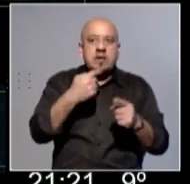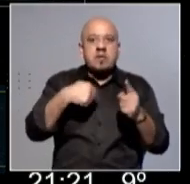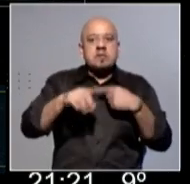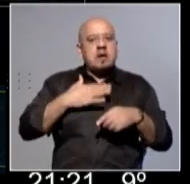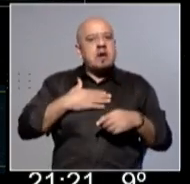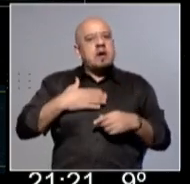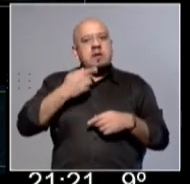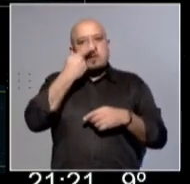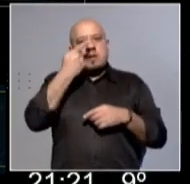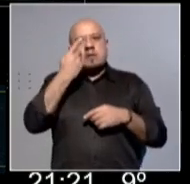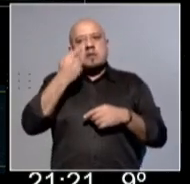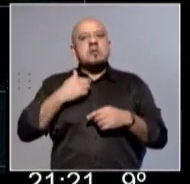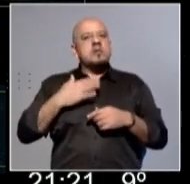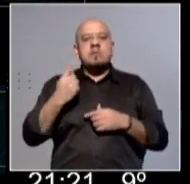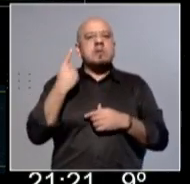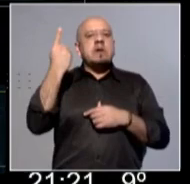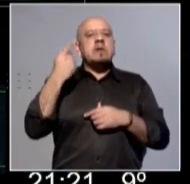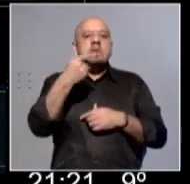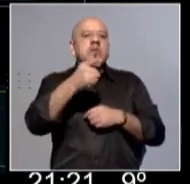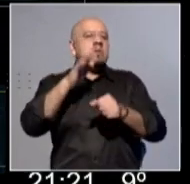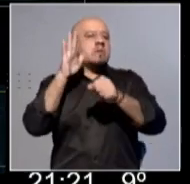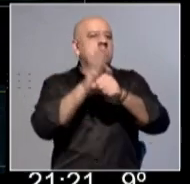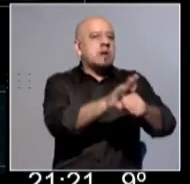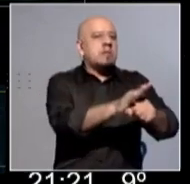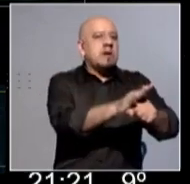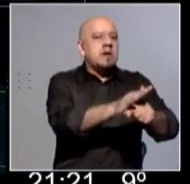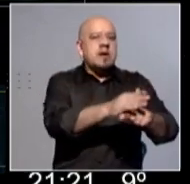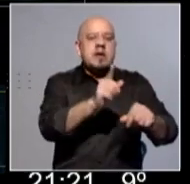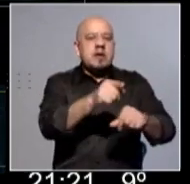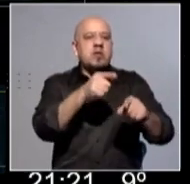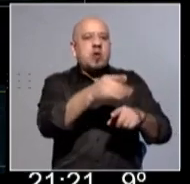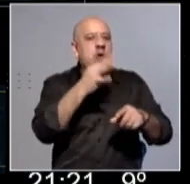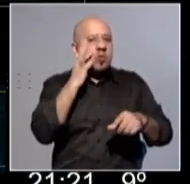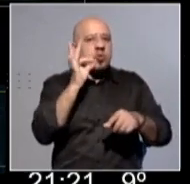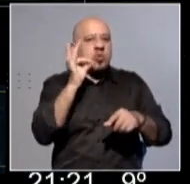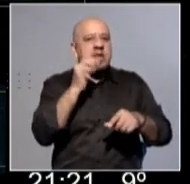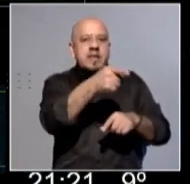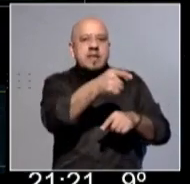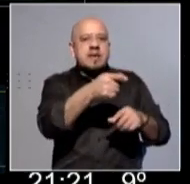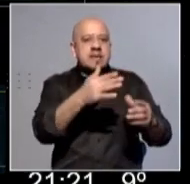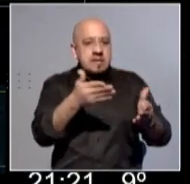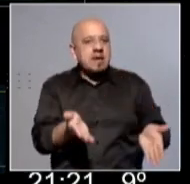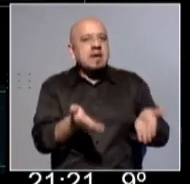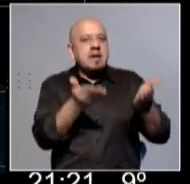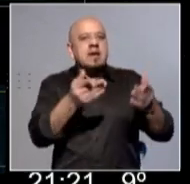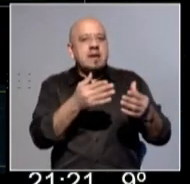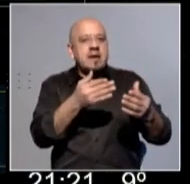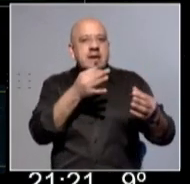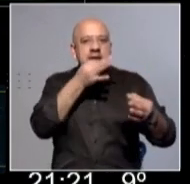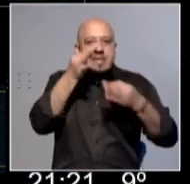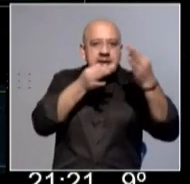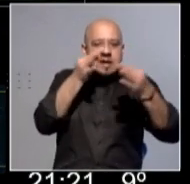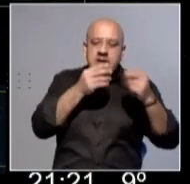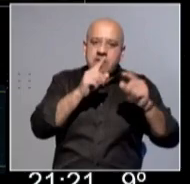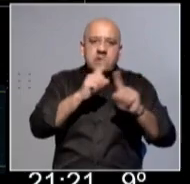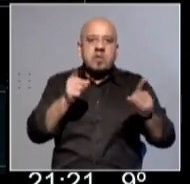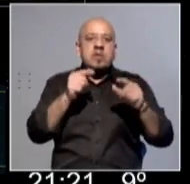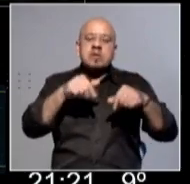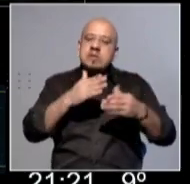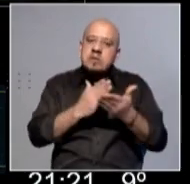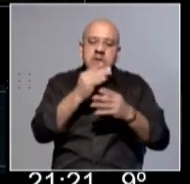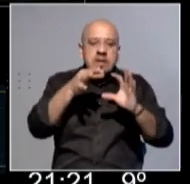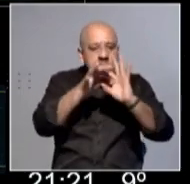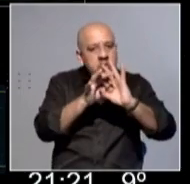demás, negándole la posibilidad al otro de que participen en un debate legítimo. En democracia siempre es necesario reconocer el